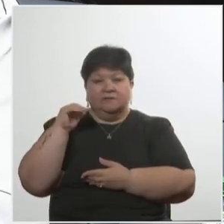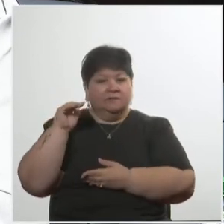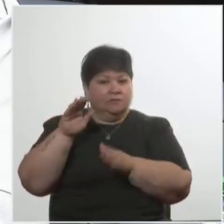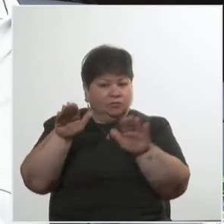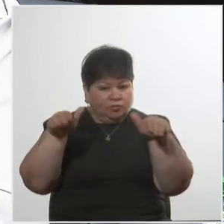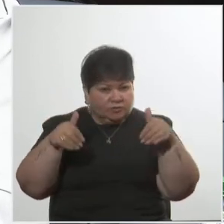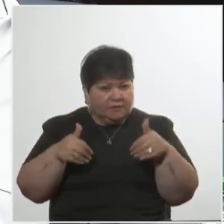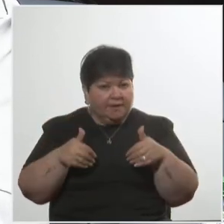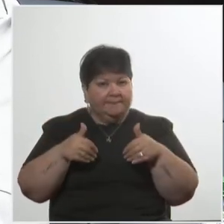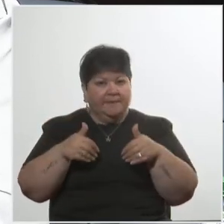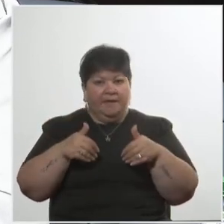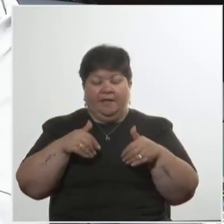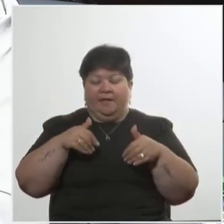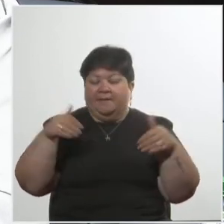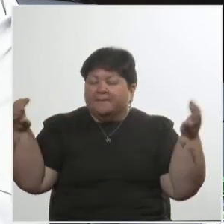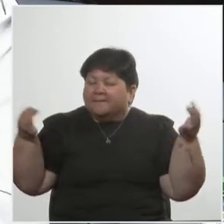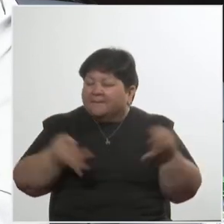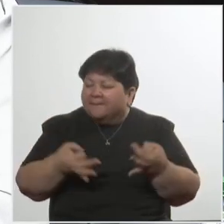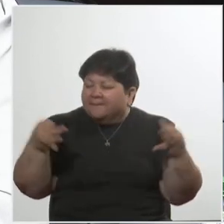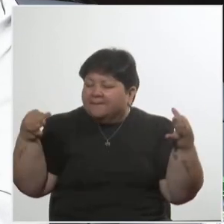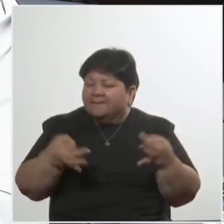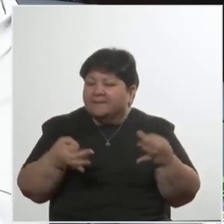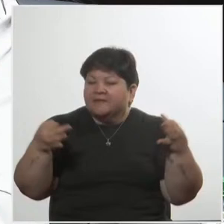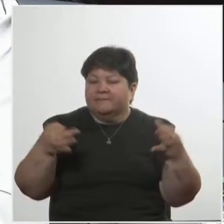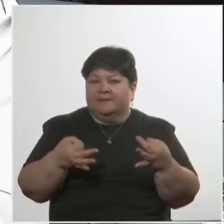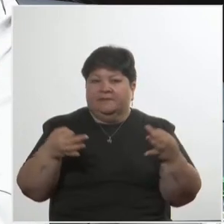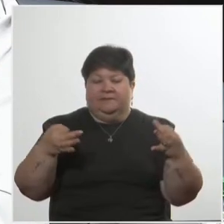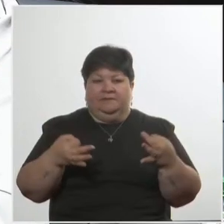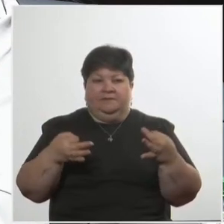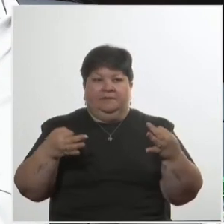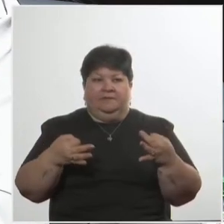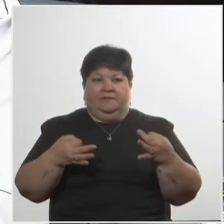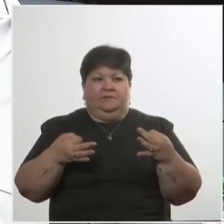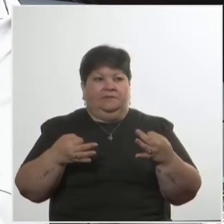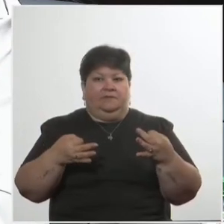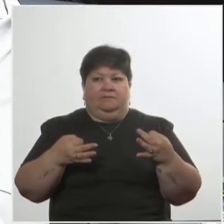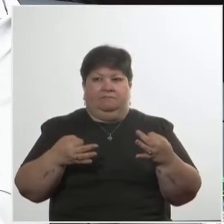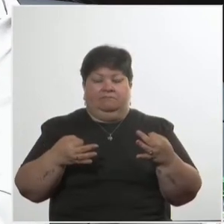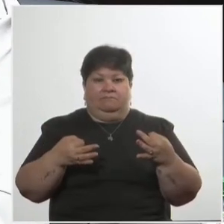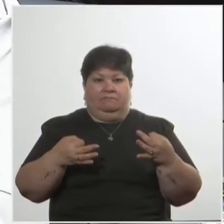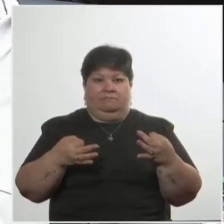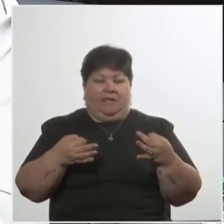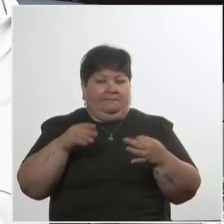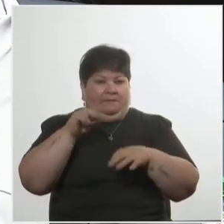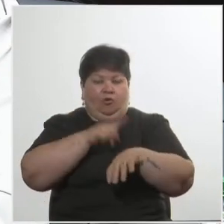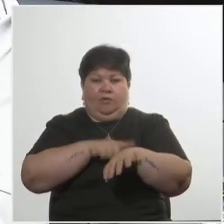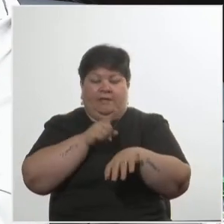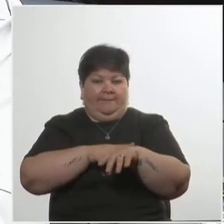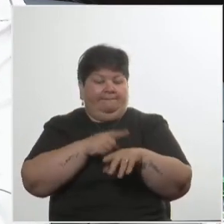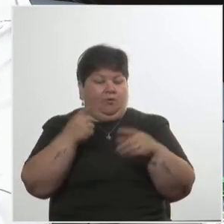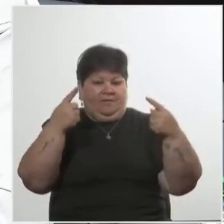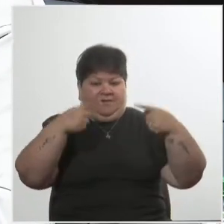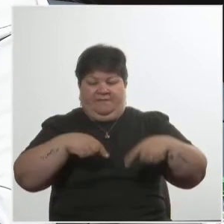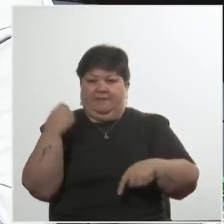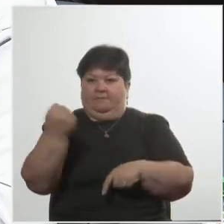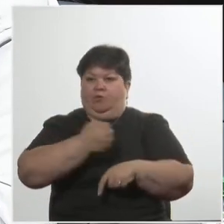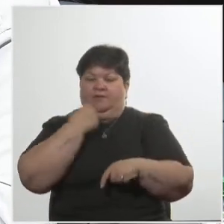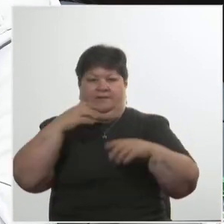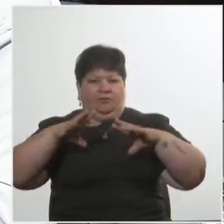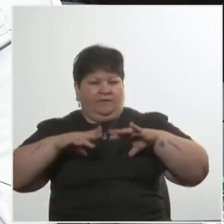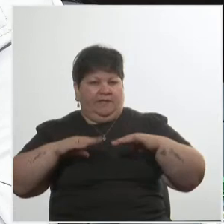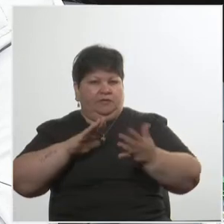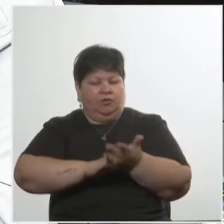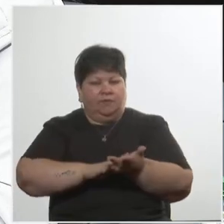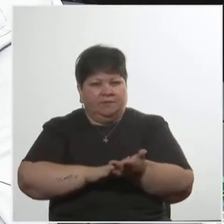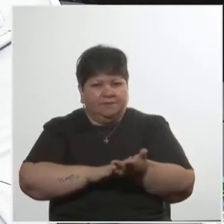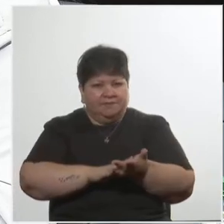en forma extraordinaria mientras estamos dando un debate trascendente para el país como es el el debate acerca